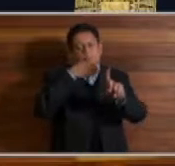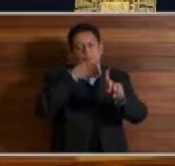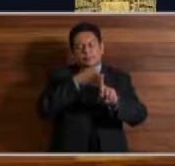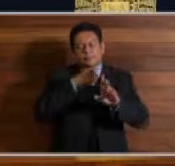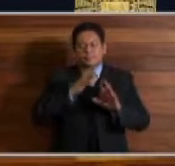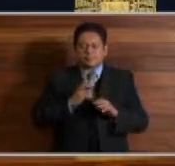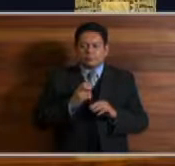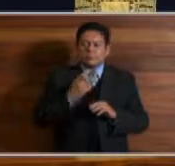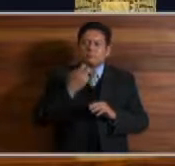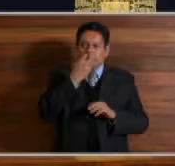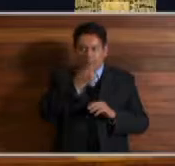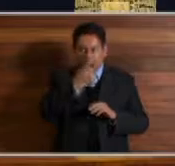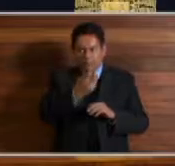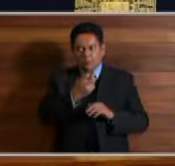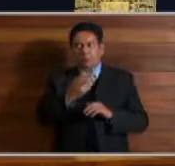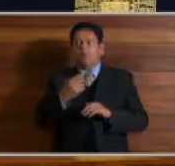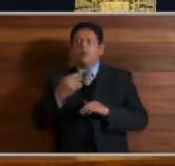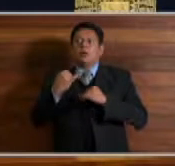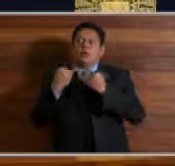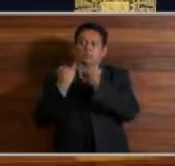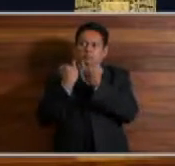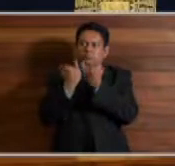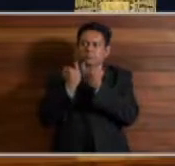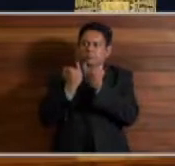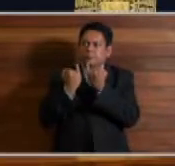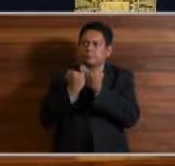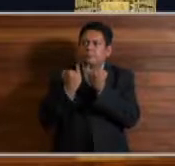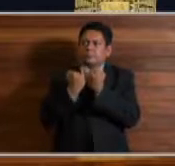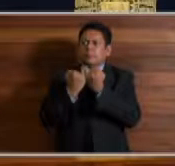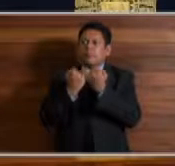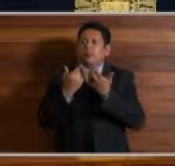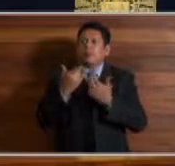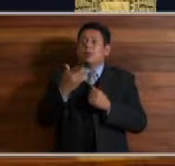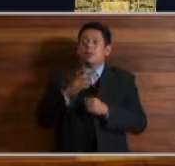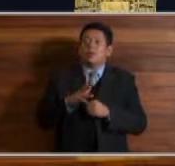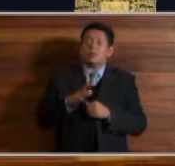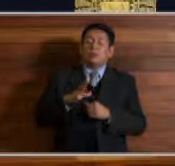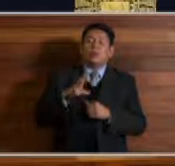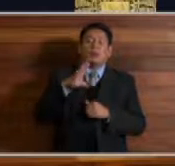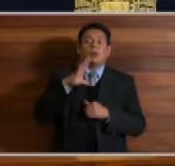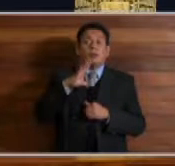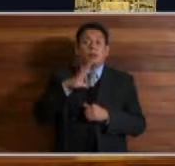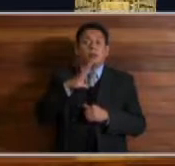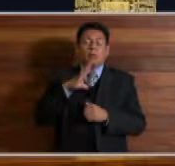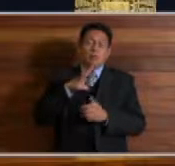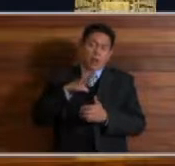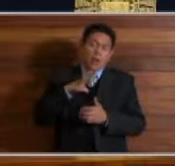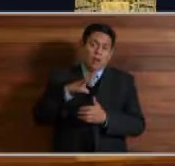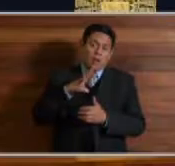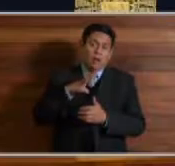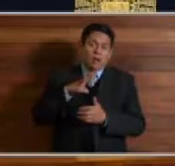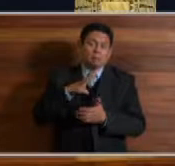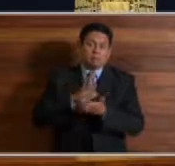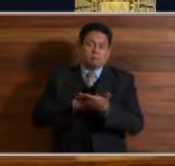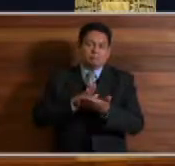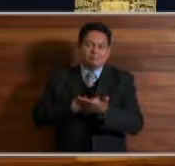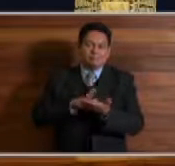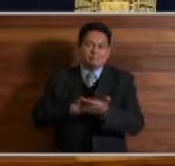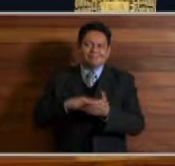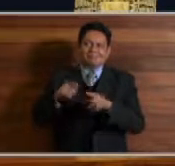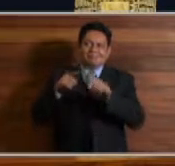justamente es difícil encontrar otro documento oficial más revelador